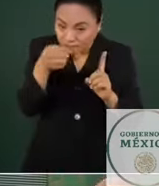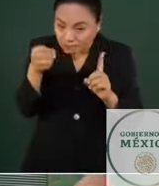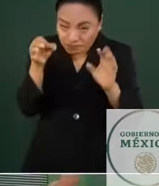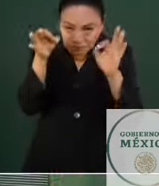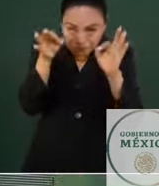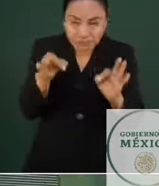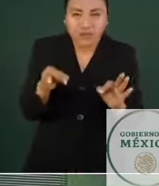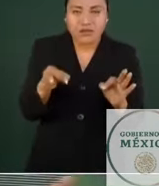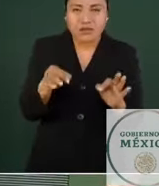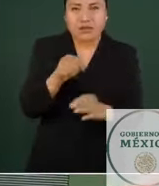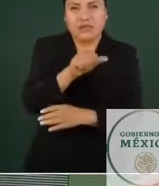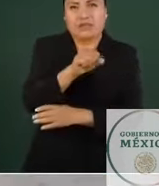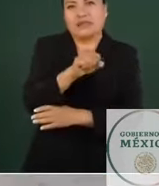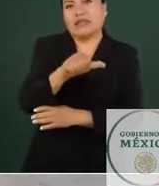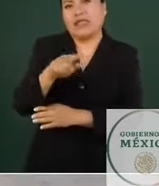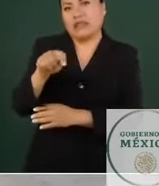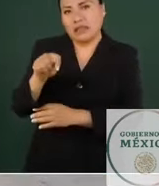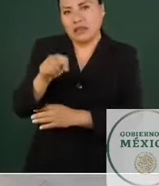Bueno,